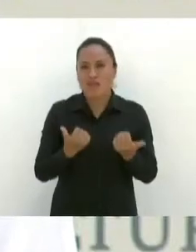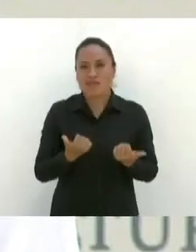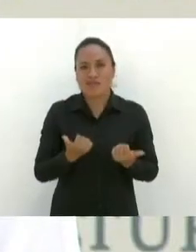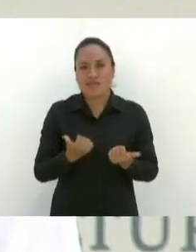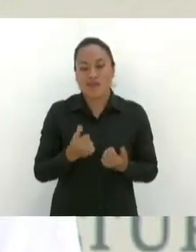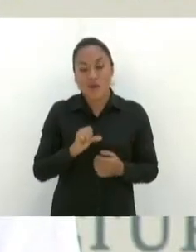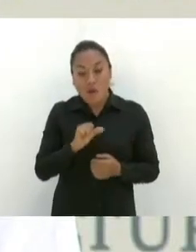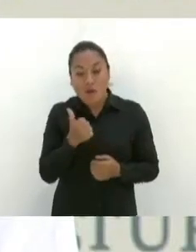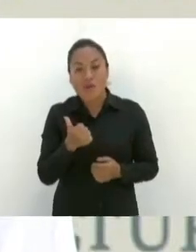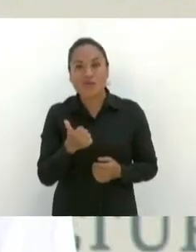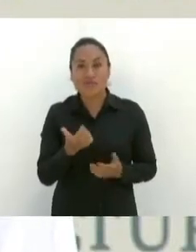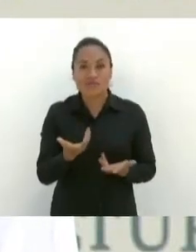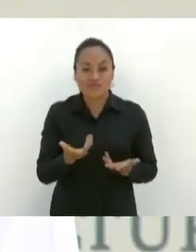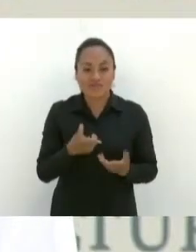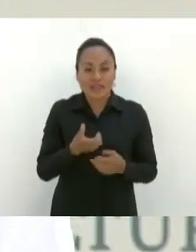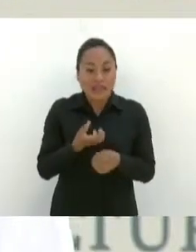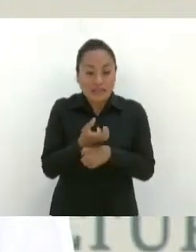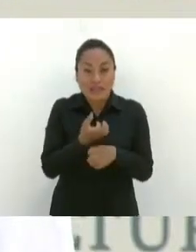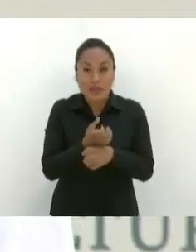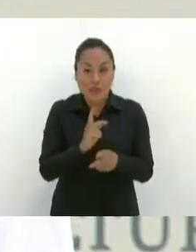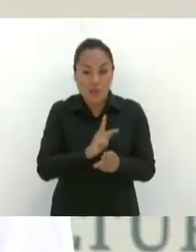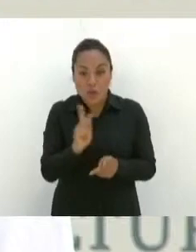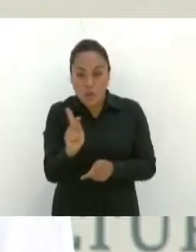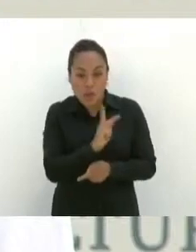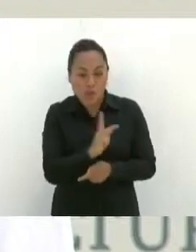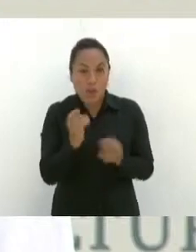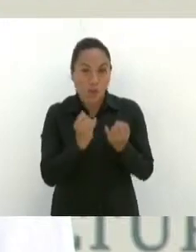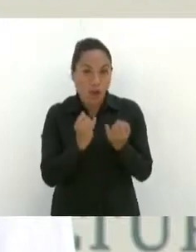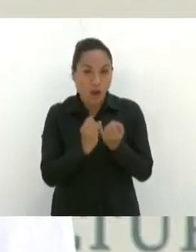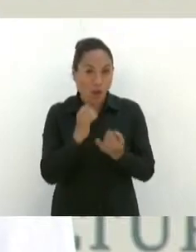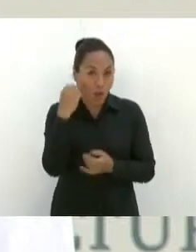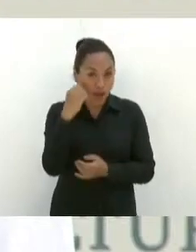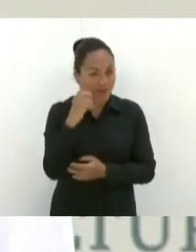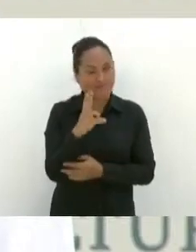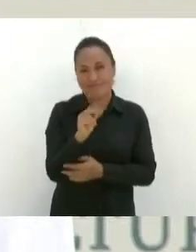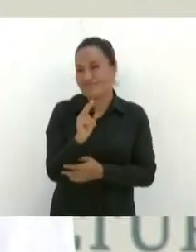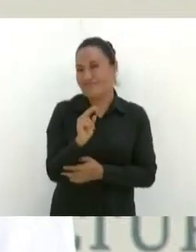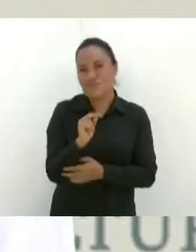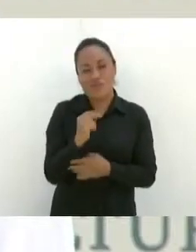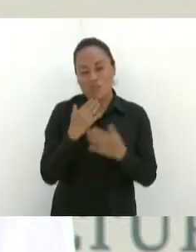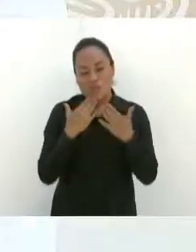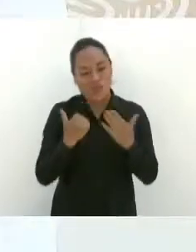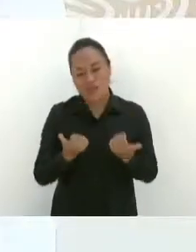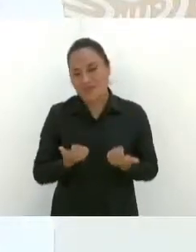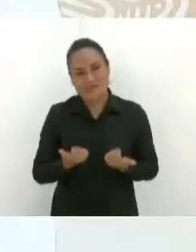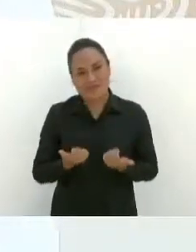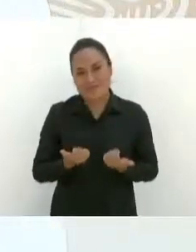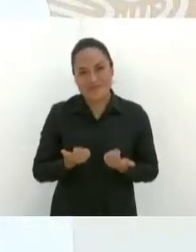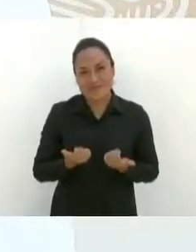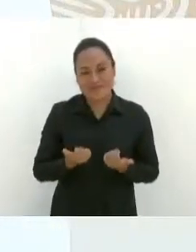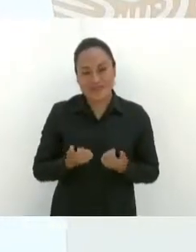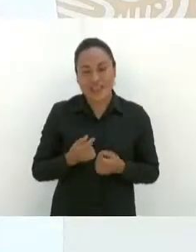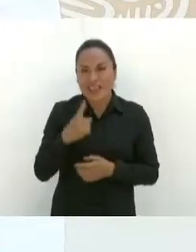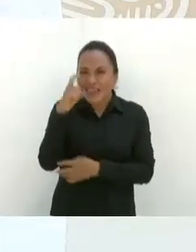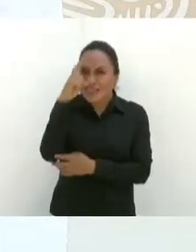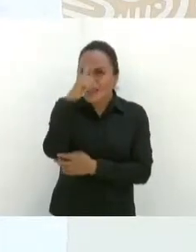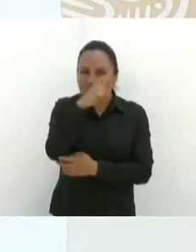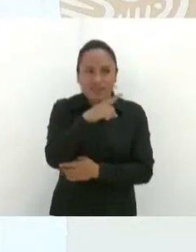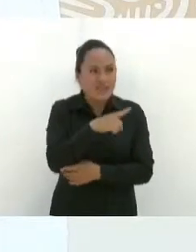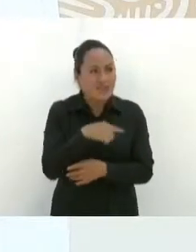Otro Estado Y es Muy difícil De encontrar